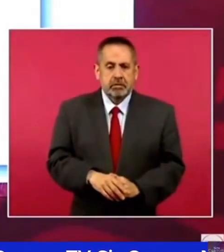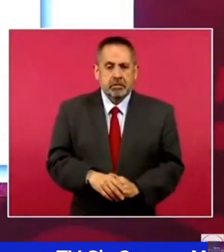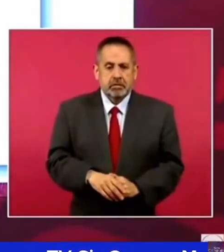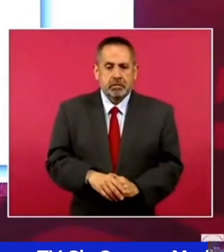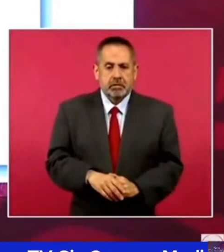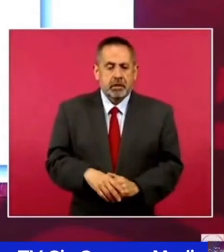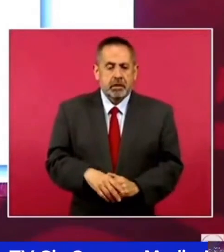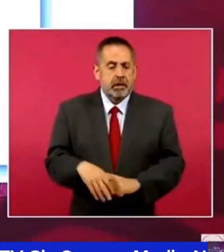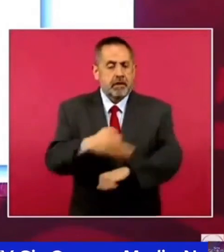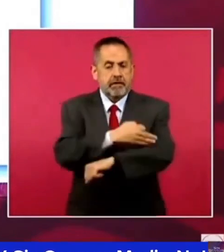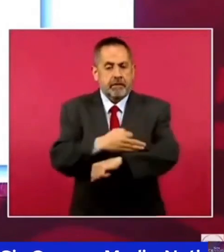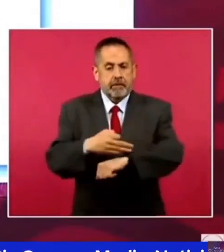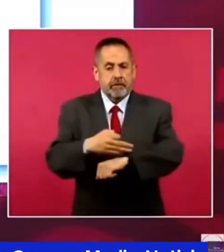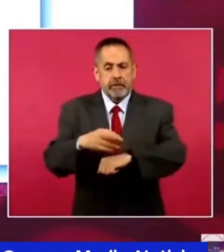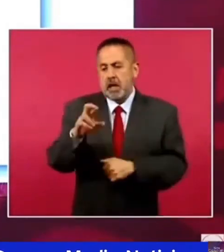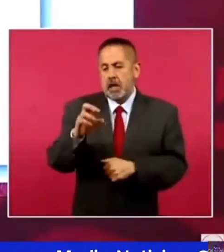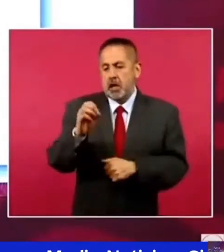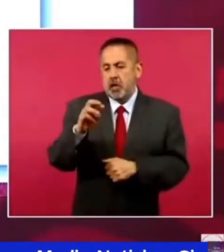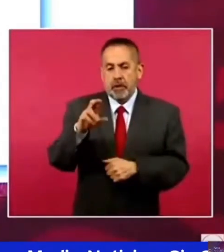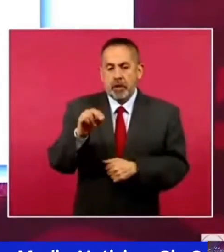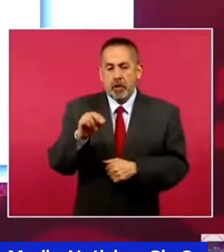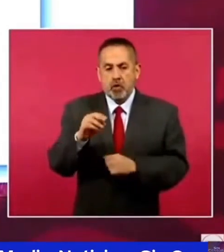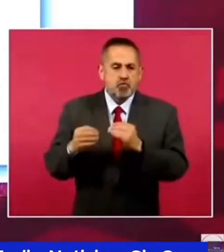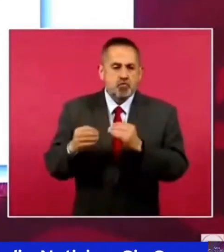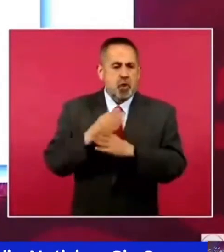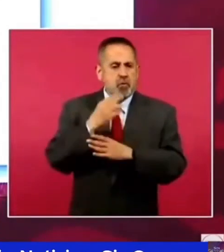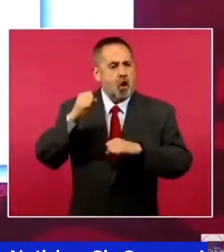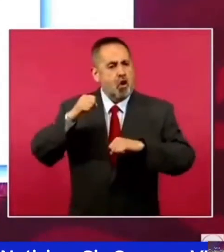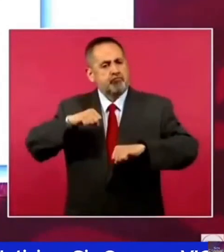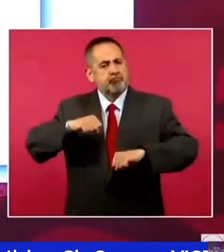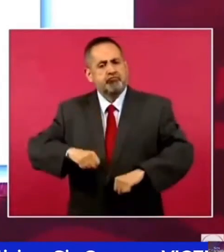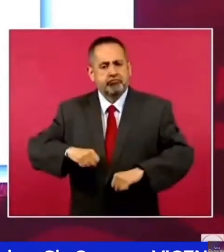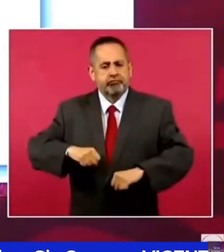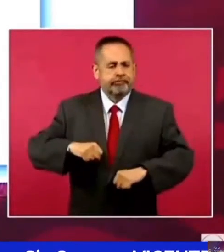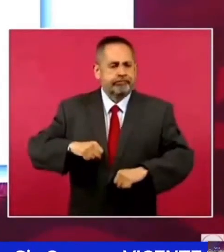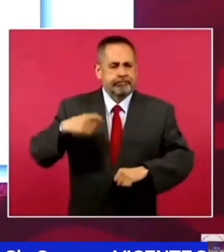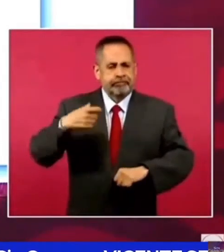Familia Romero, un nuevo imperio, repiten.